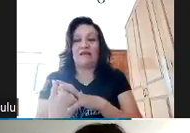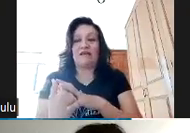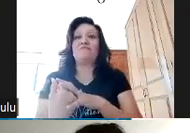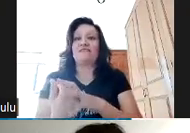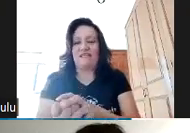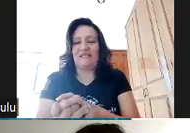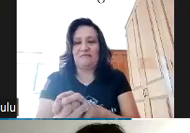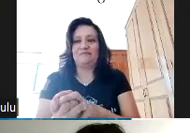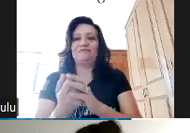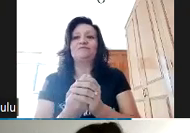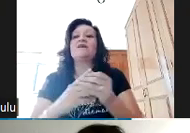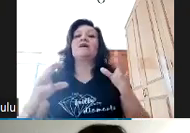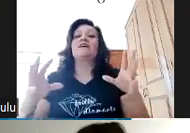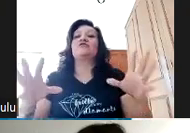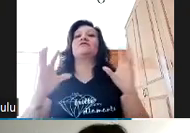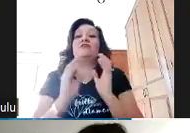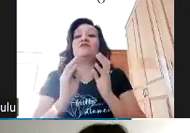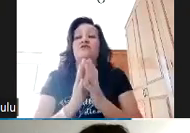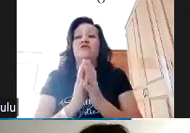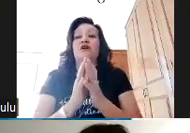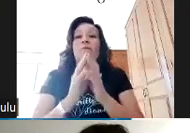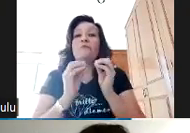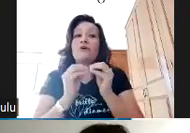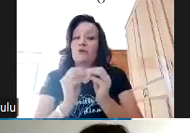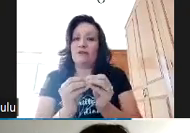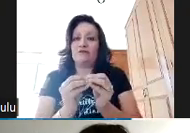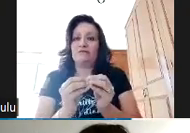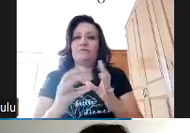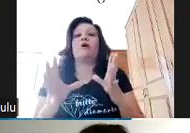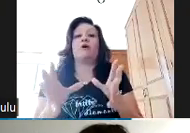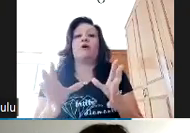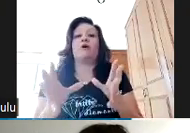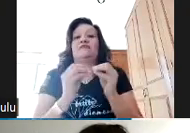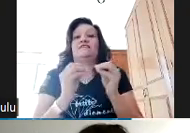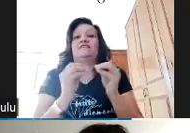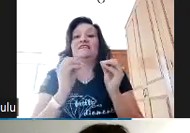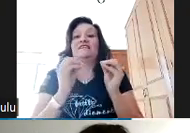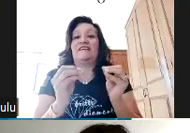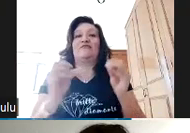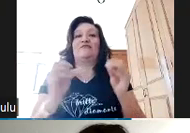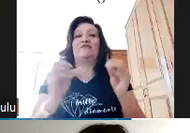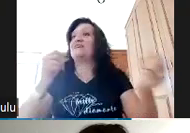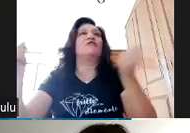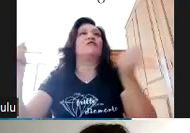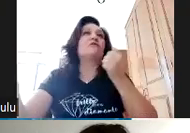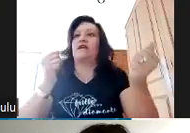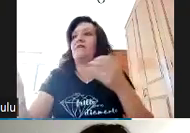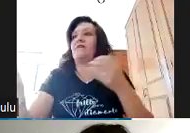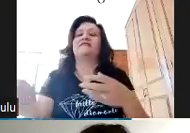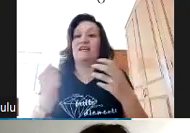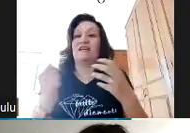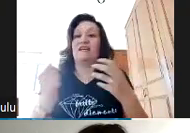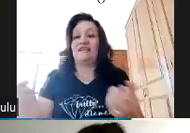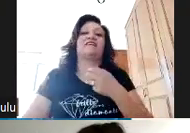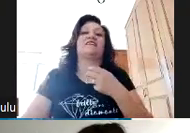invitar Entonces ellos son muy buenos Porque todos les encanta el dinero y ver cómo voy